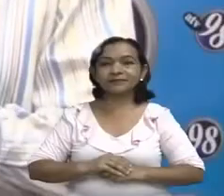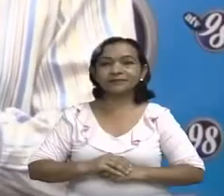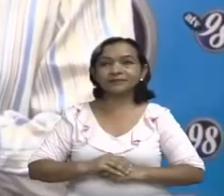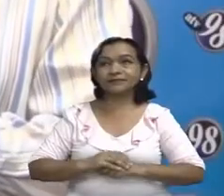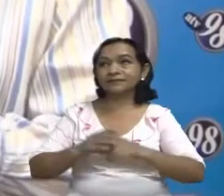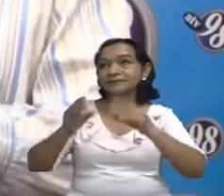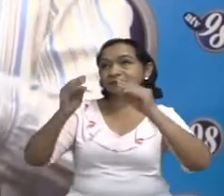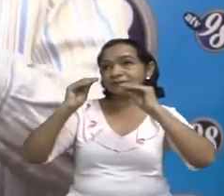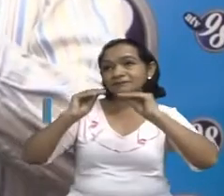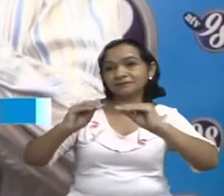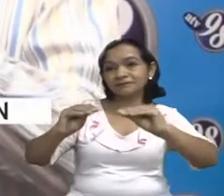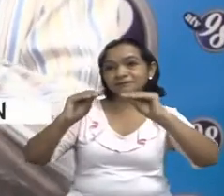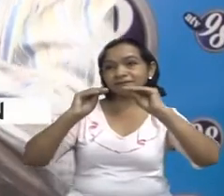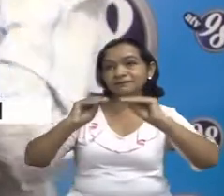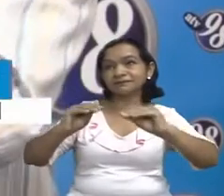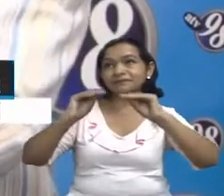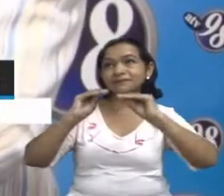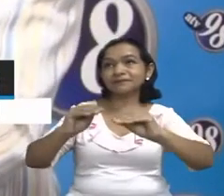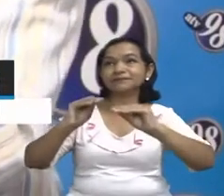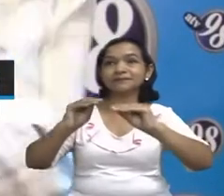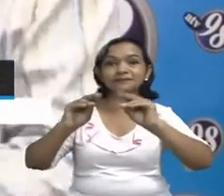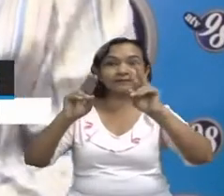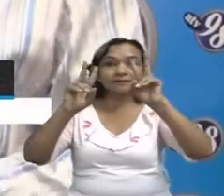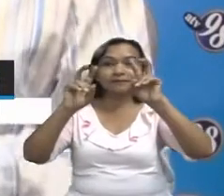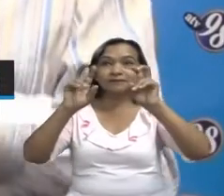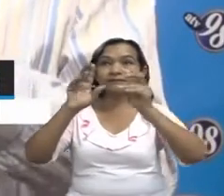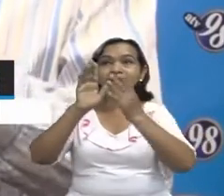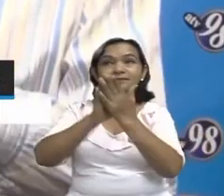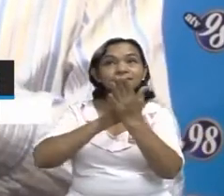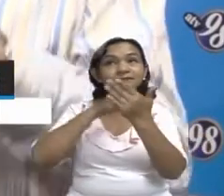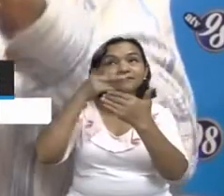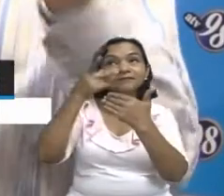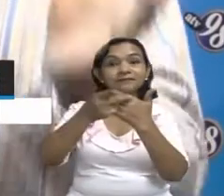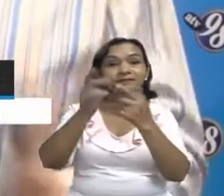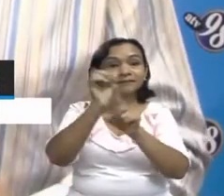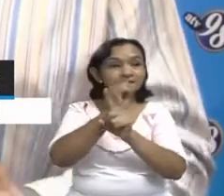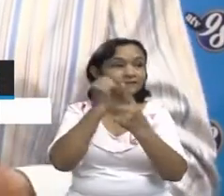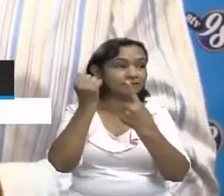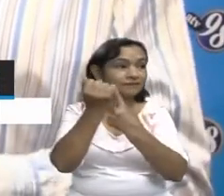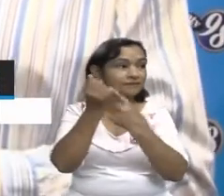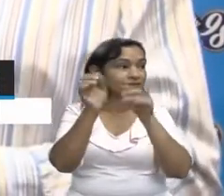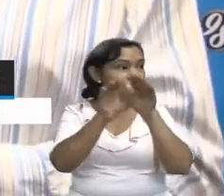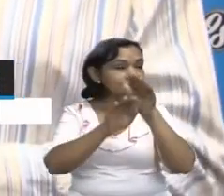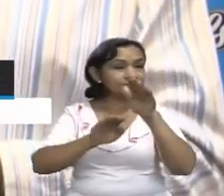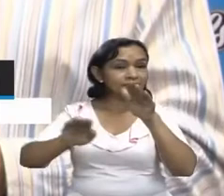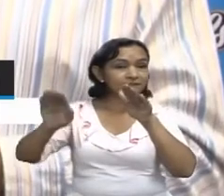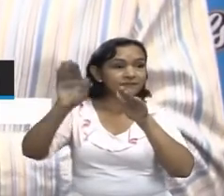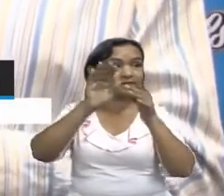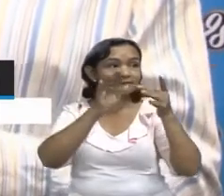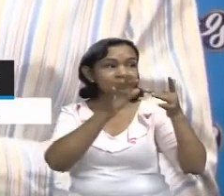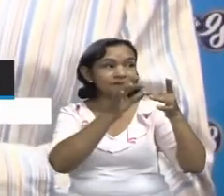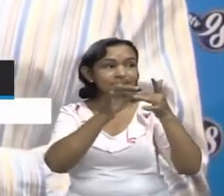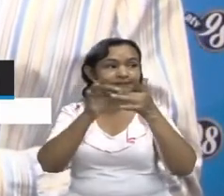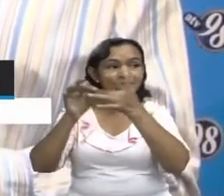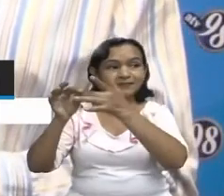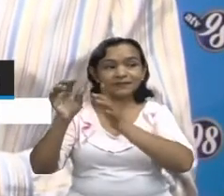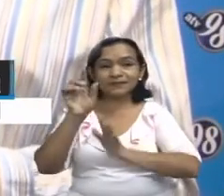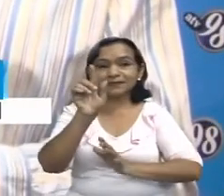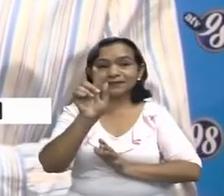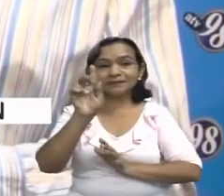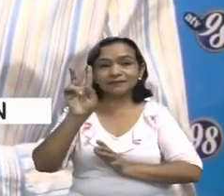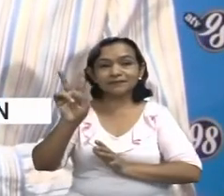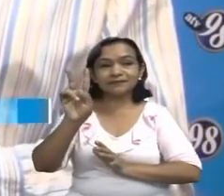La educación en términos del trabajo de la Asamblea, pero también en términos más generales, el canal parlamentario